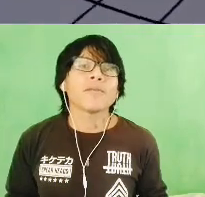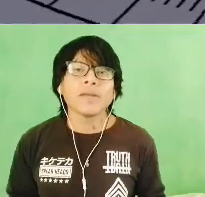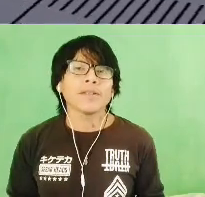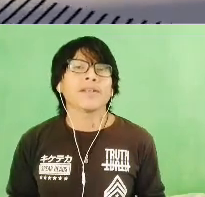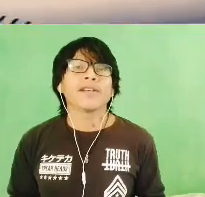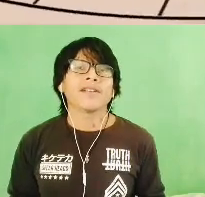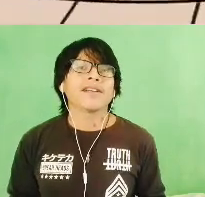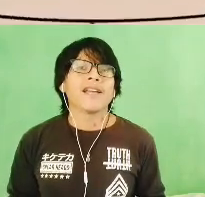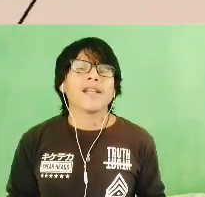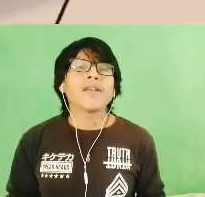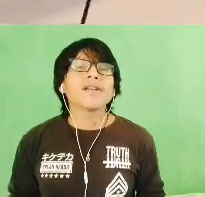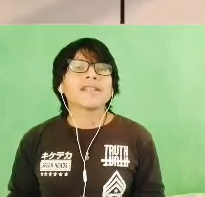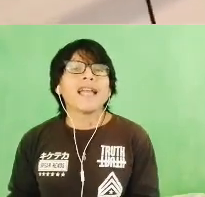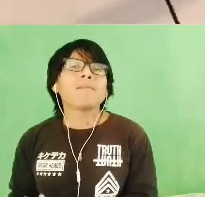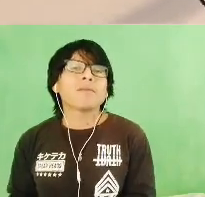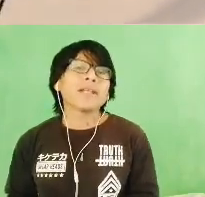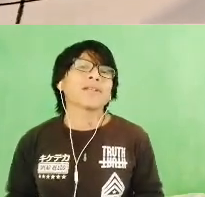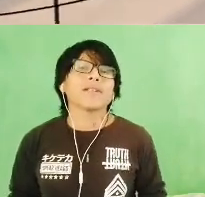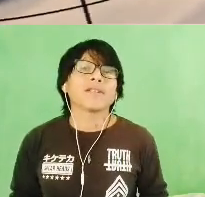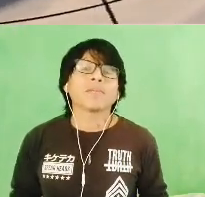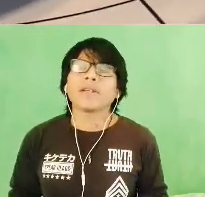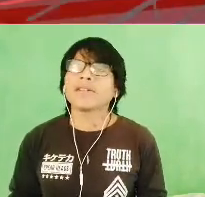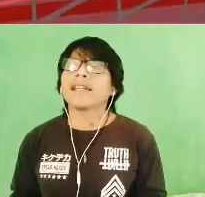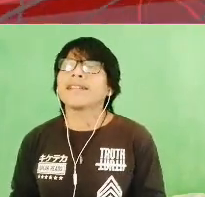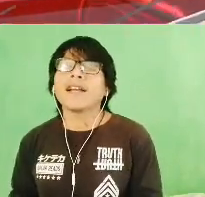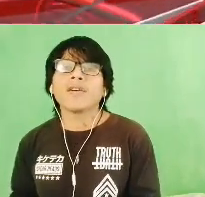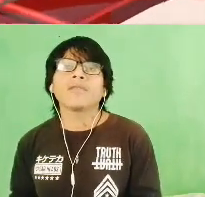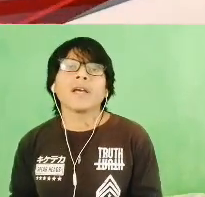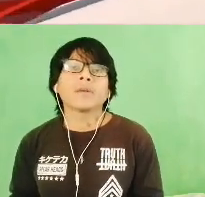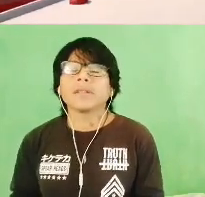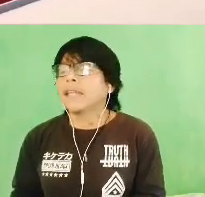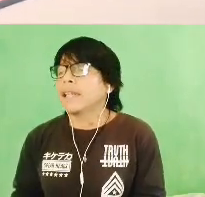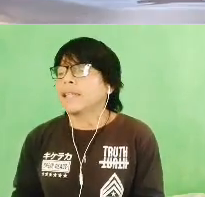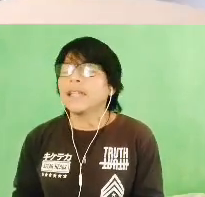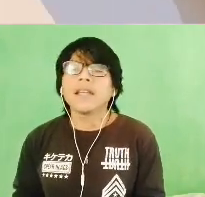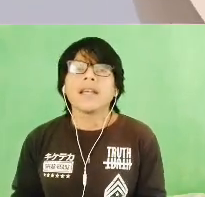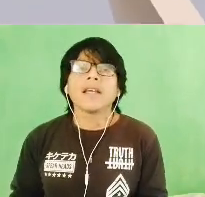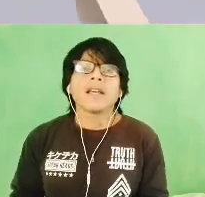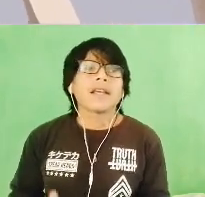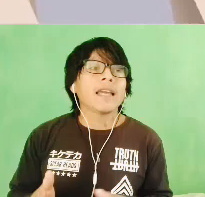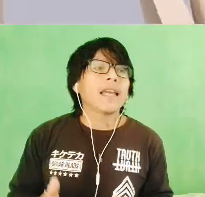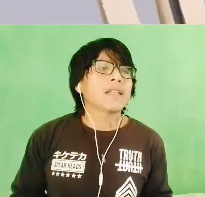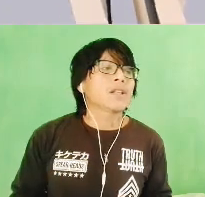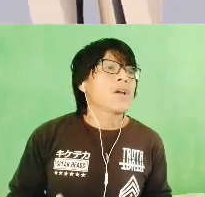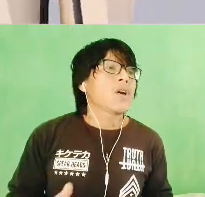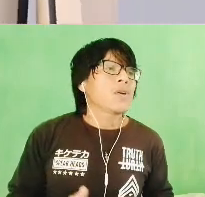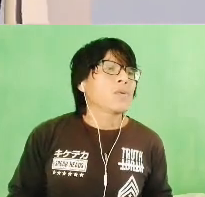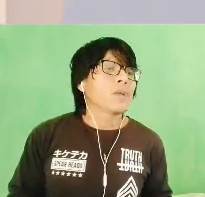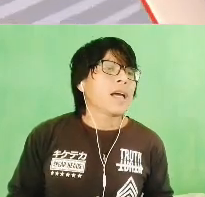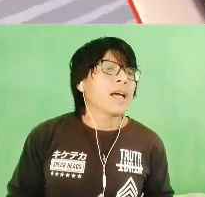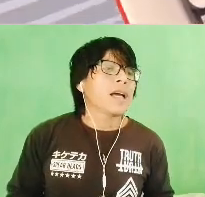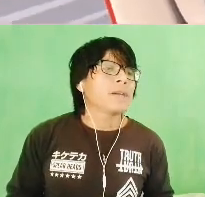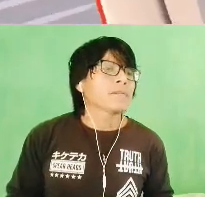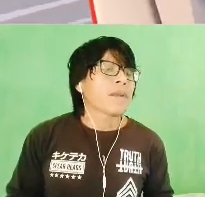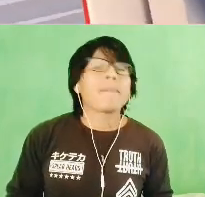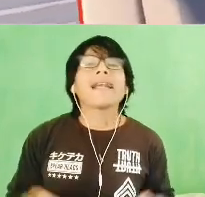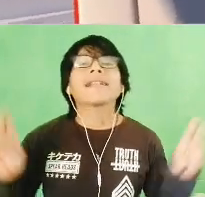fiscalía no se ha movido. No, se ha movido, señores. Por eso están tan confiados y decir que es